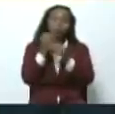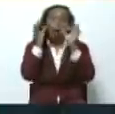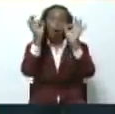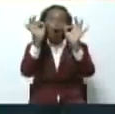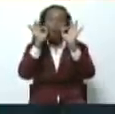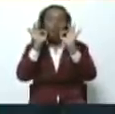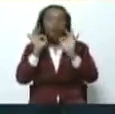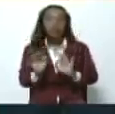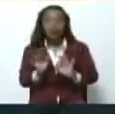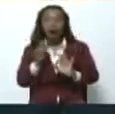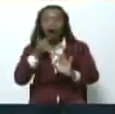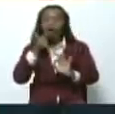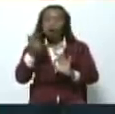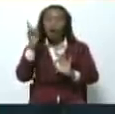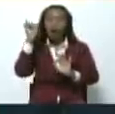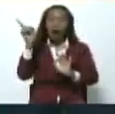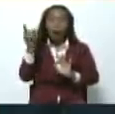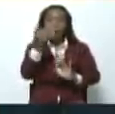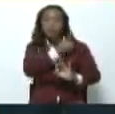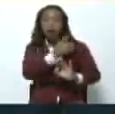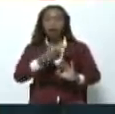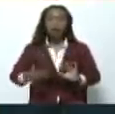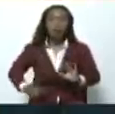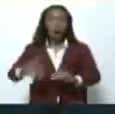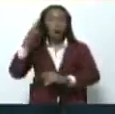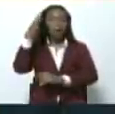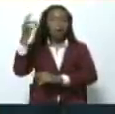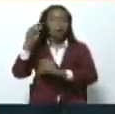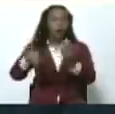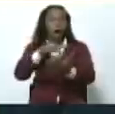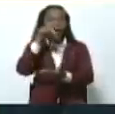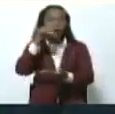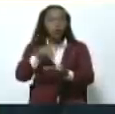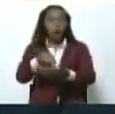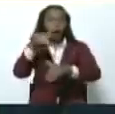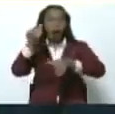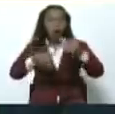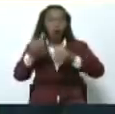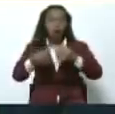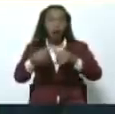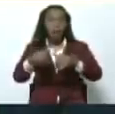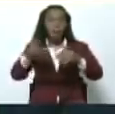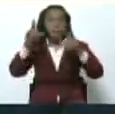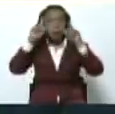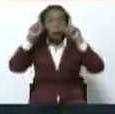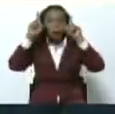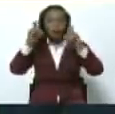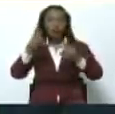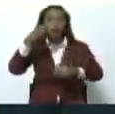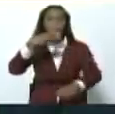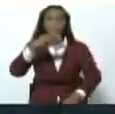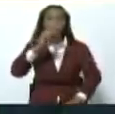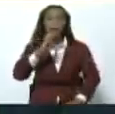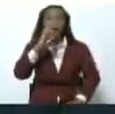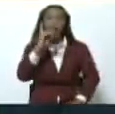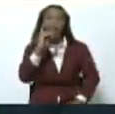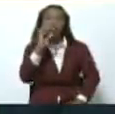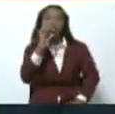que ha emitido el presidente del Consejo Nacional Electoral, profesor Pedro